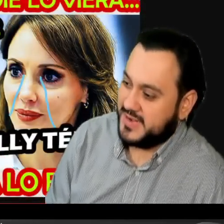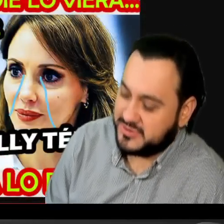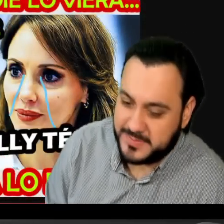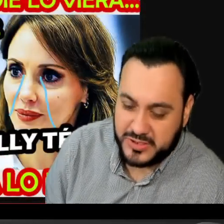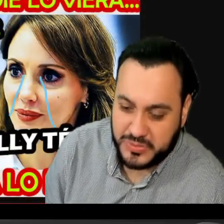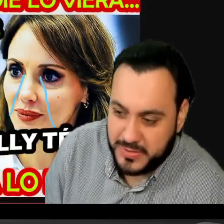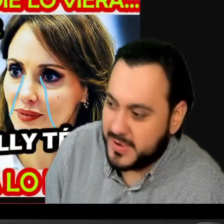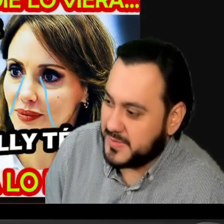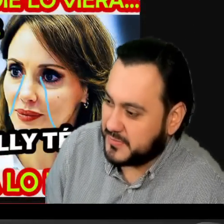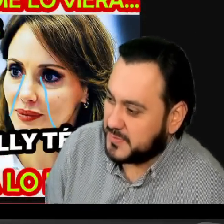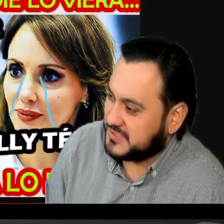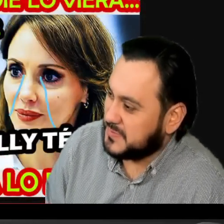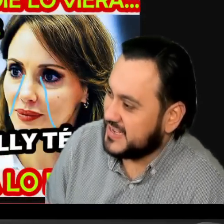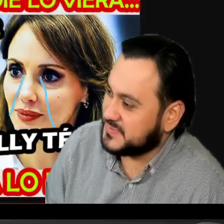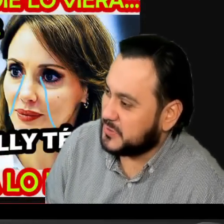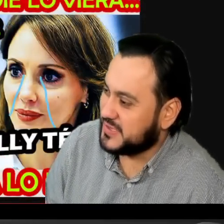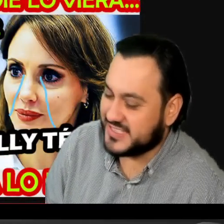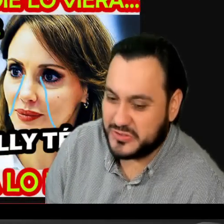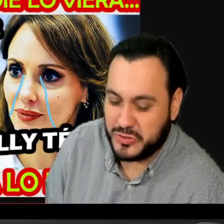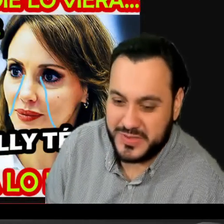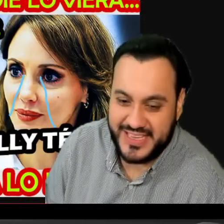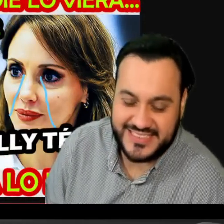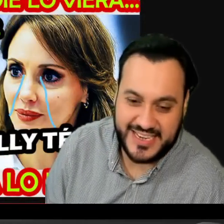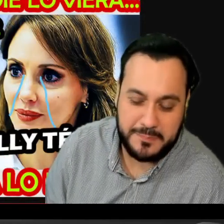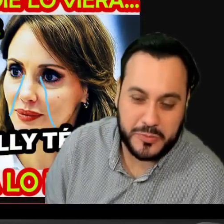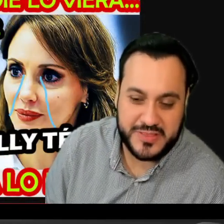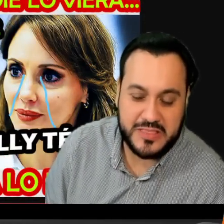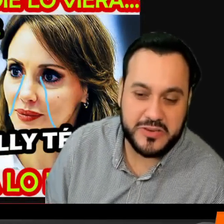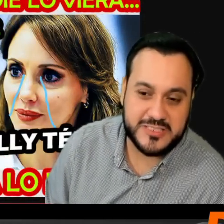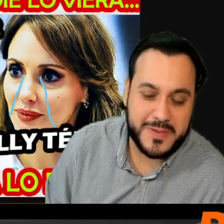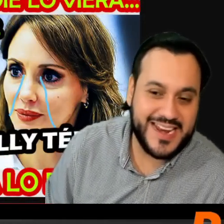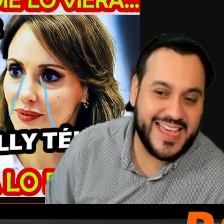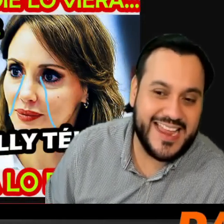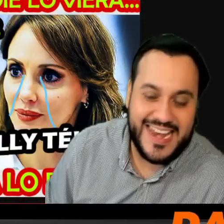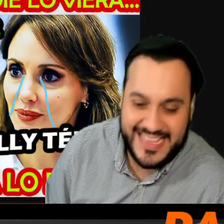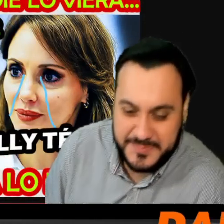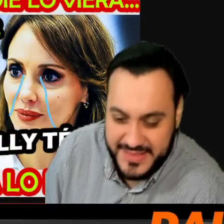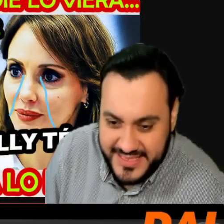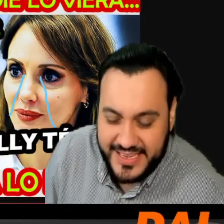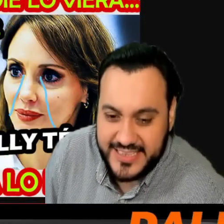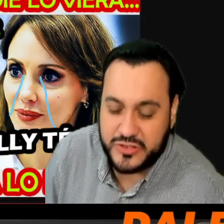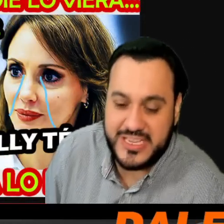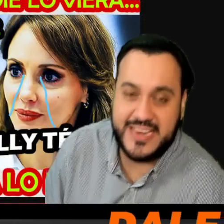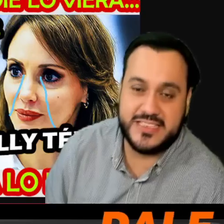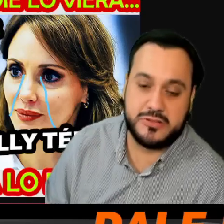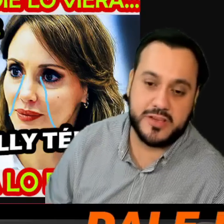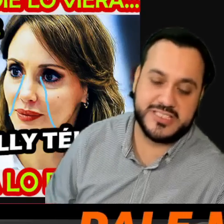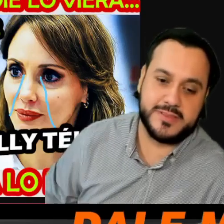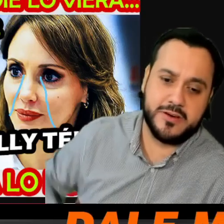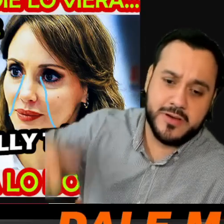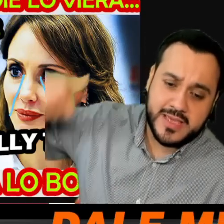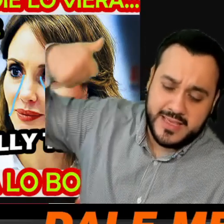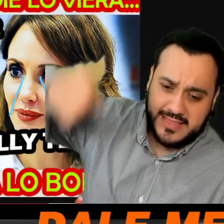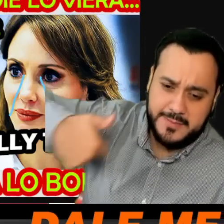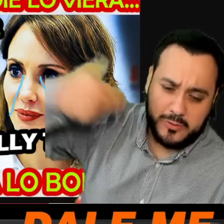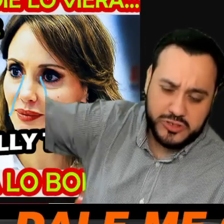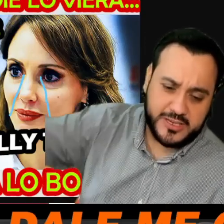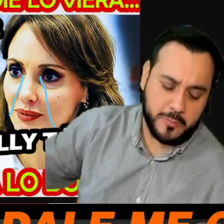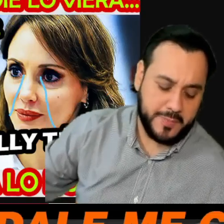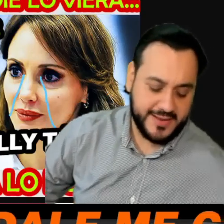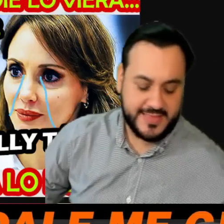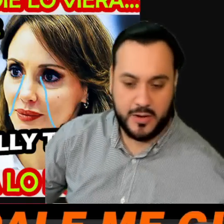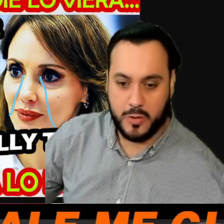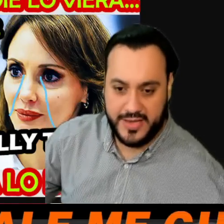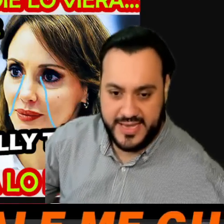bienvenidos amigos a una nueva vida información más mi nombre es jesús domínguez reportándoles para las benditas redes sociales para este vídeo dale me gusta